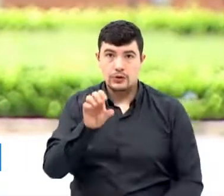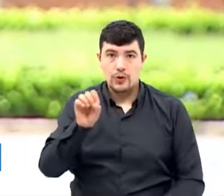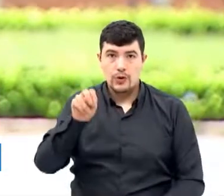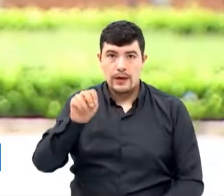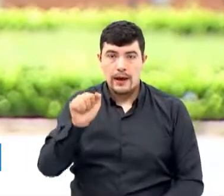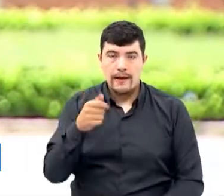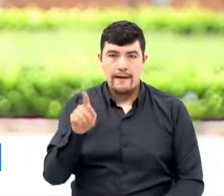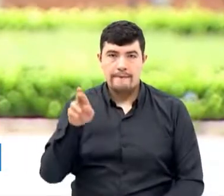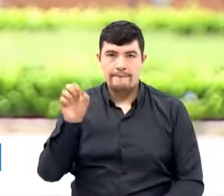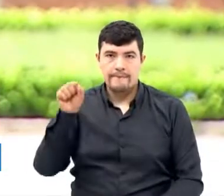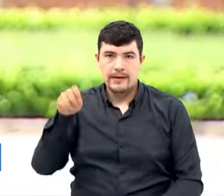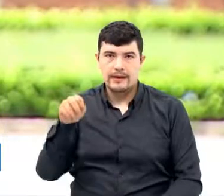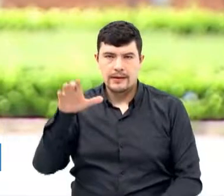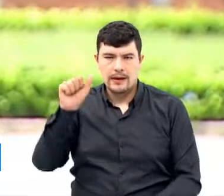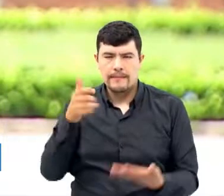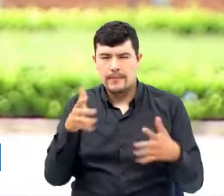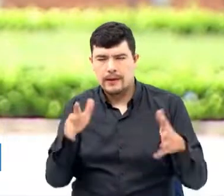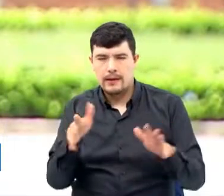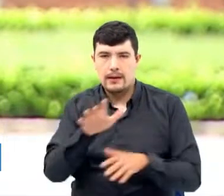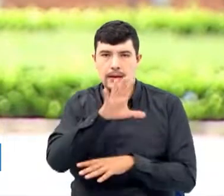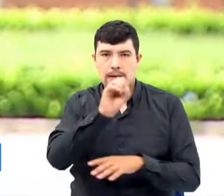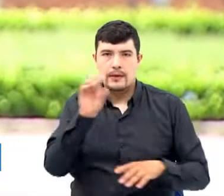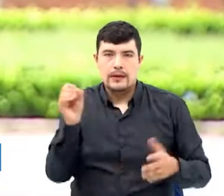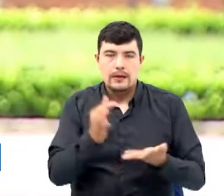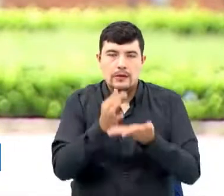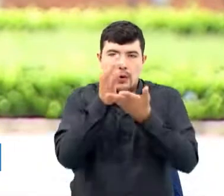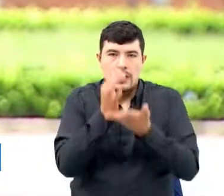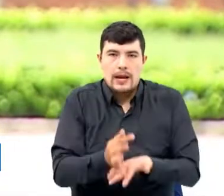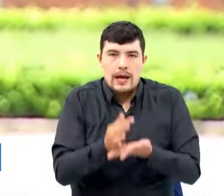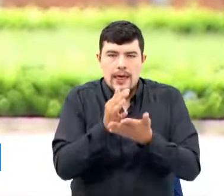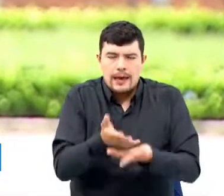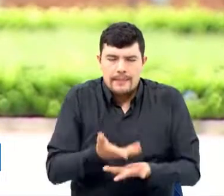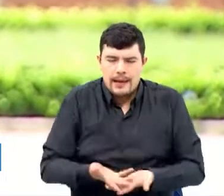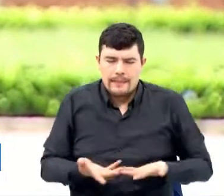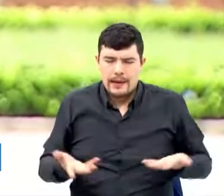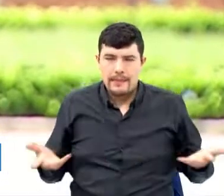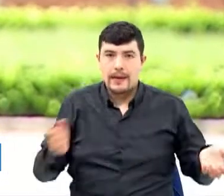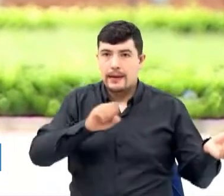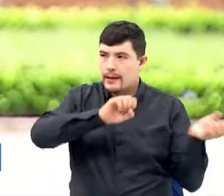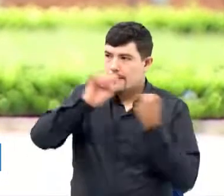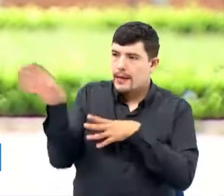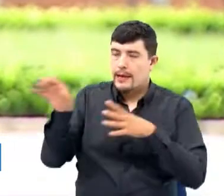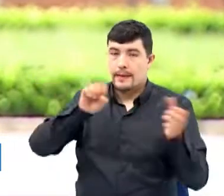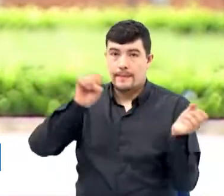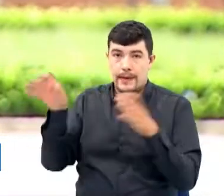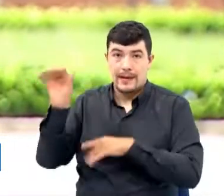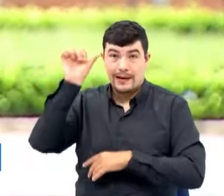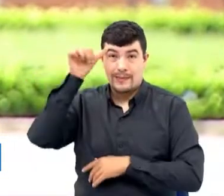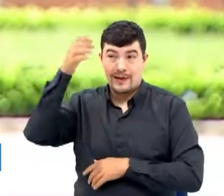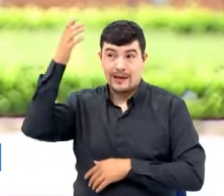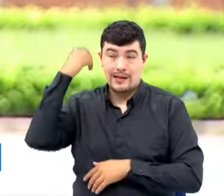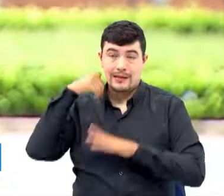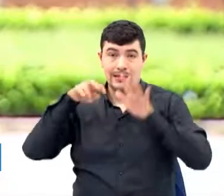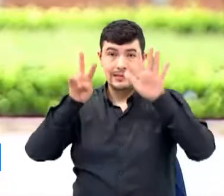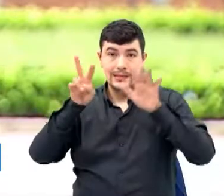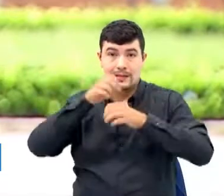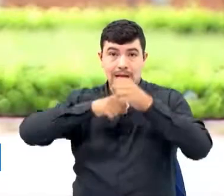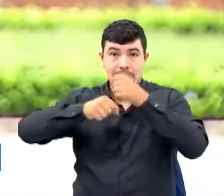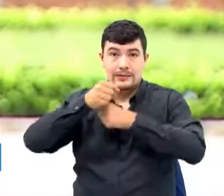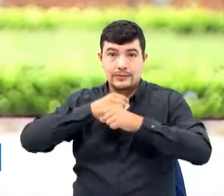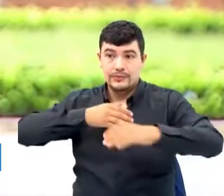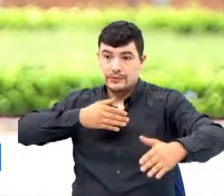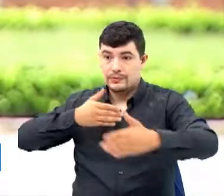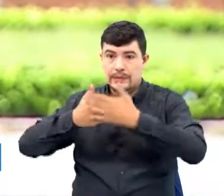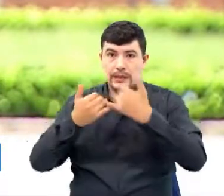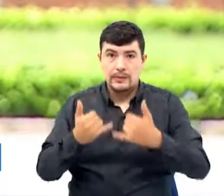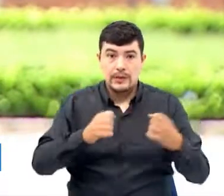de 500 toneladas se han empezado a enviar al vecino país. Recordemos que mientras estuvo la frontera cerrada, pues la producción o la salida